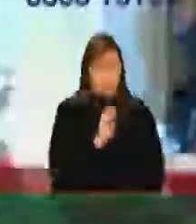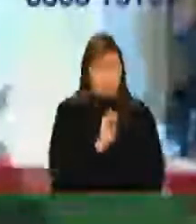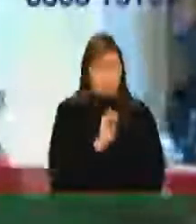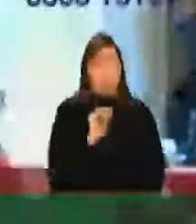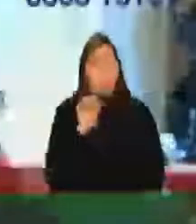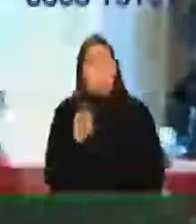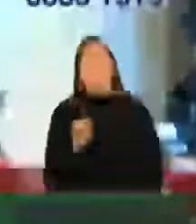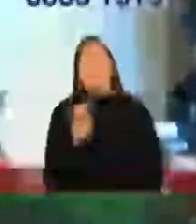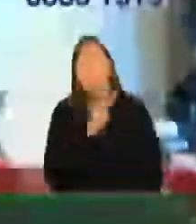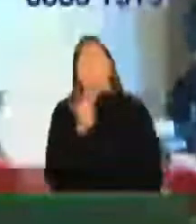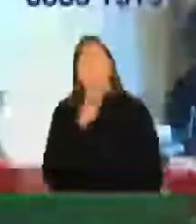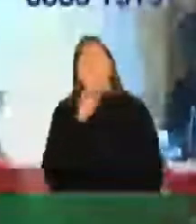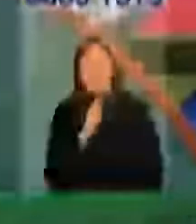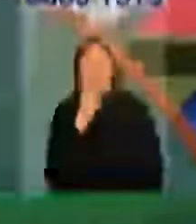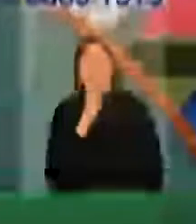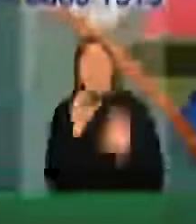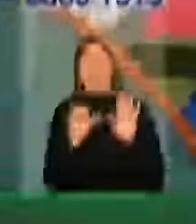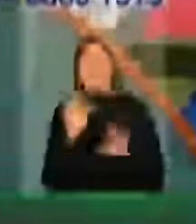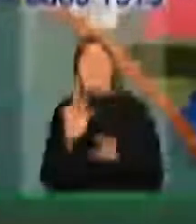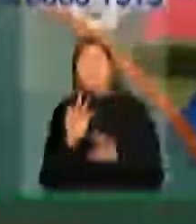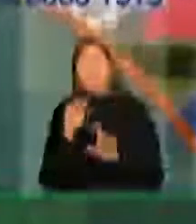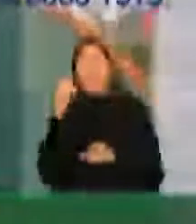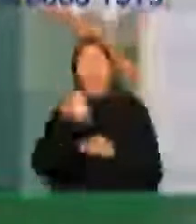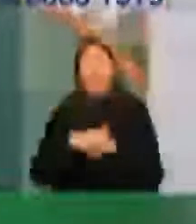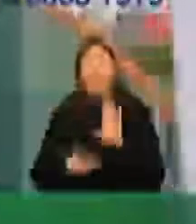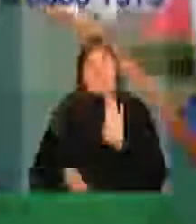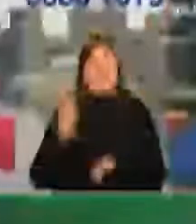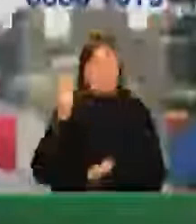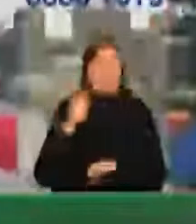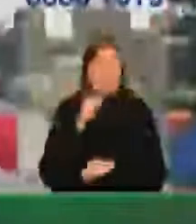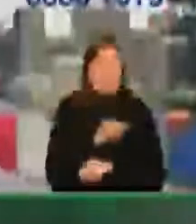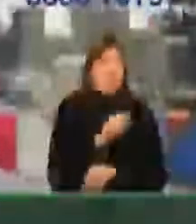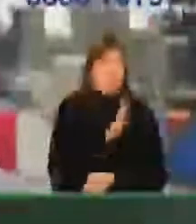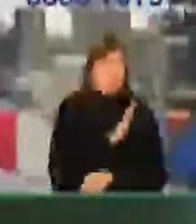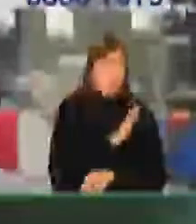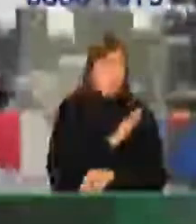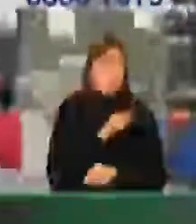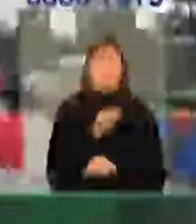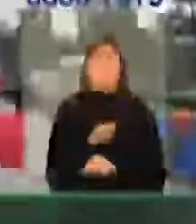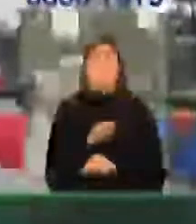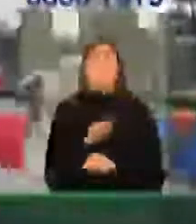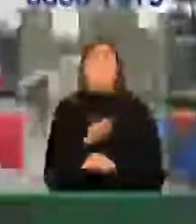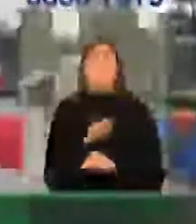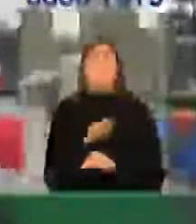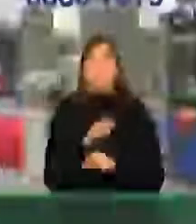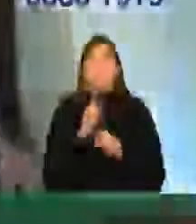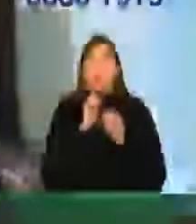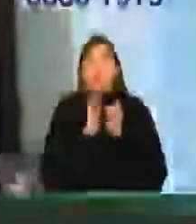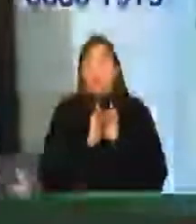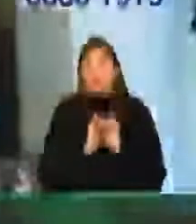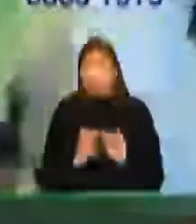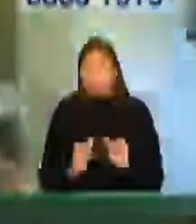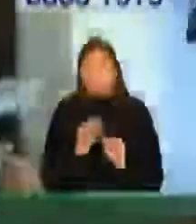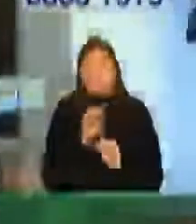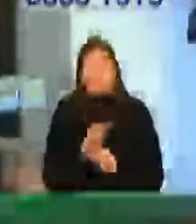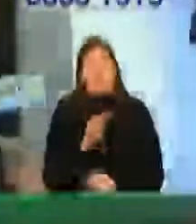obtuvo 44.263 votos más que su adversaria, según el escrutinio actualizado. Tras conocerse la proclamación y dirigiéndose a